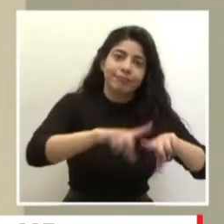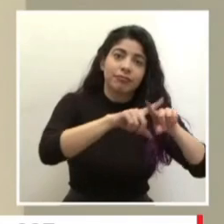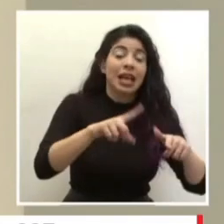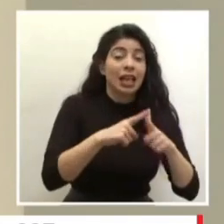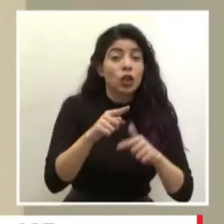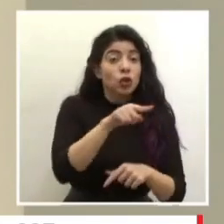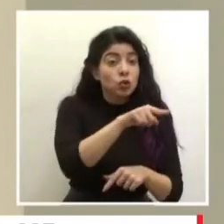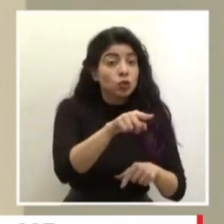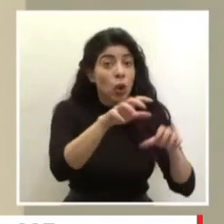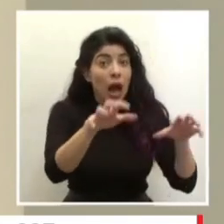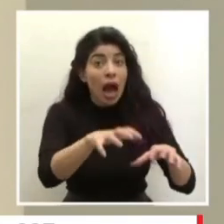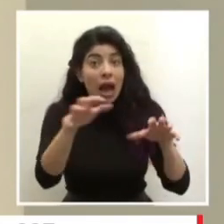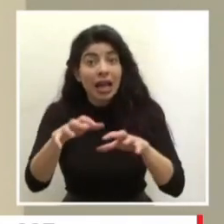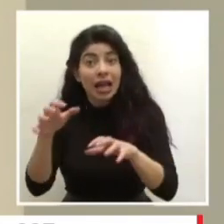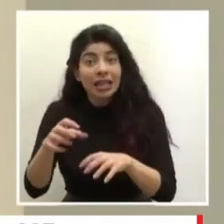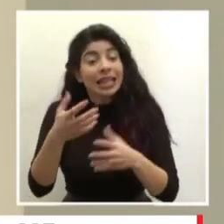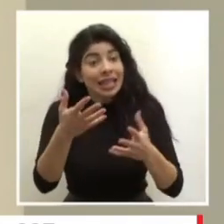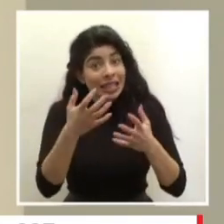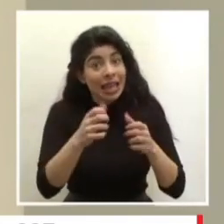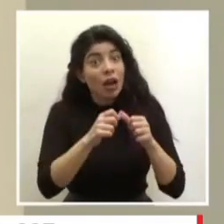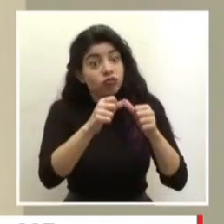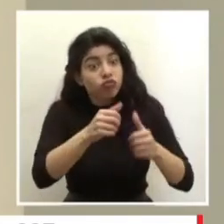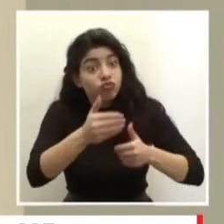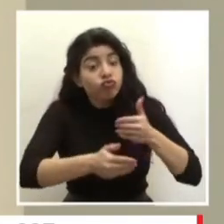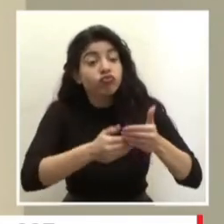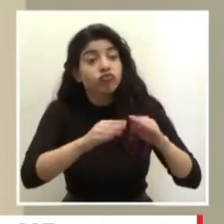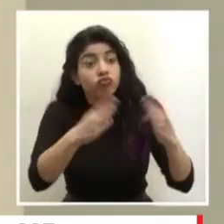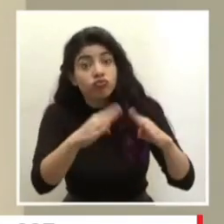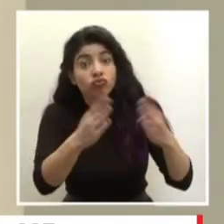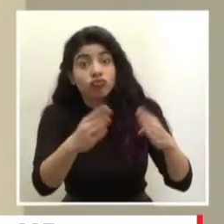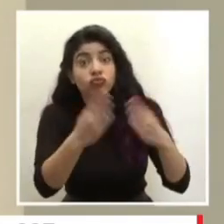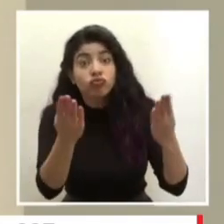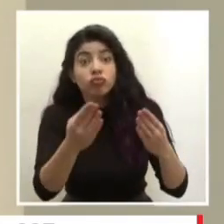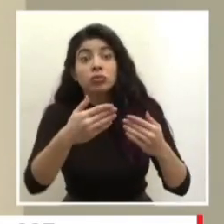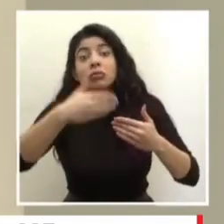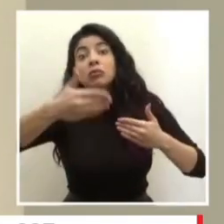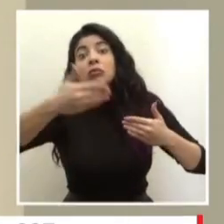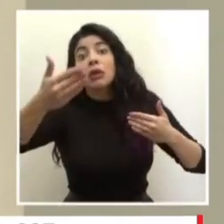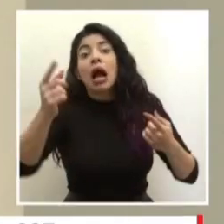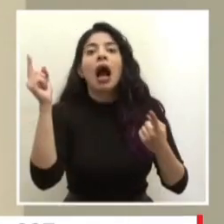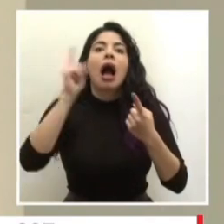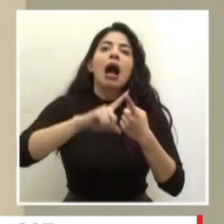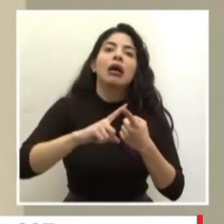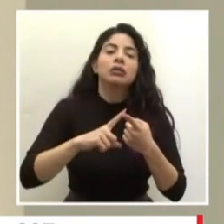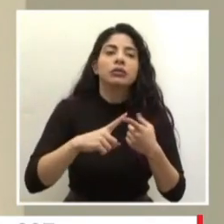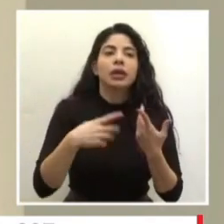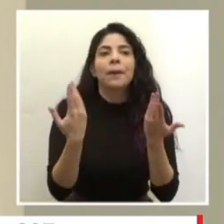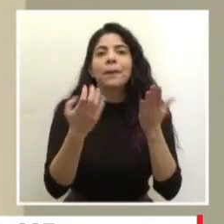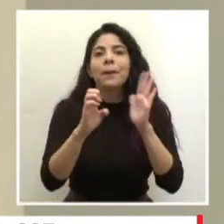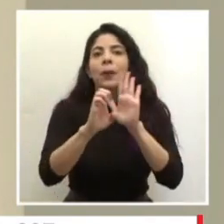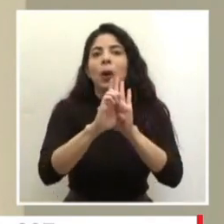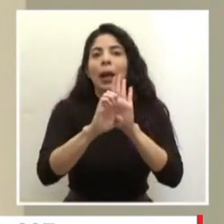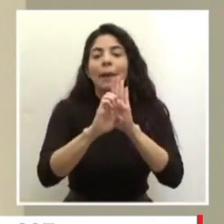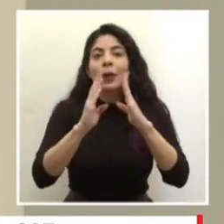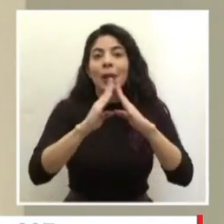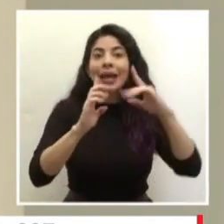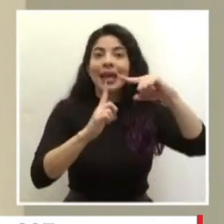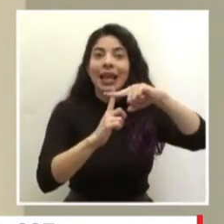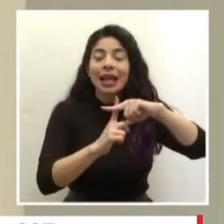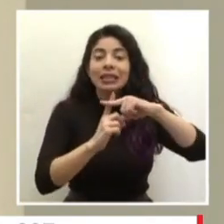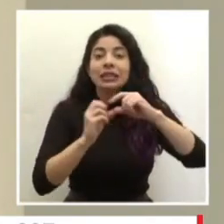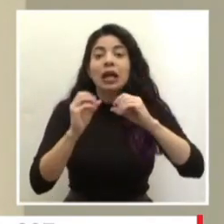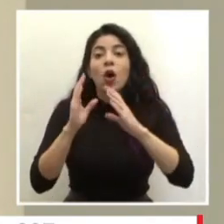esas actividades sigan permitiéndose, sigan avanzando, eventualmente incluso a fases en donde se permita, en el caso, por ejemplo, de las iglesias, de los